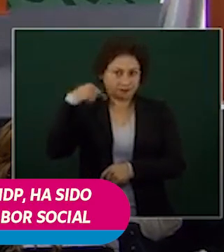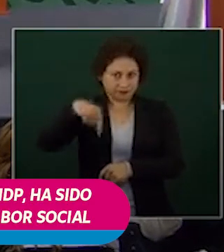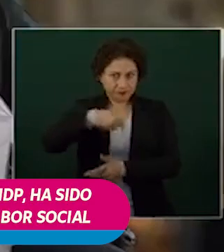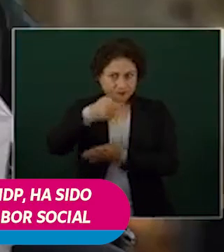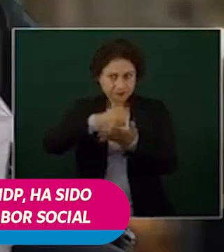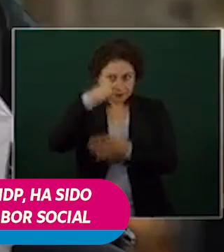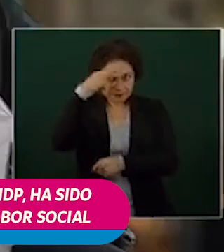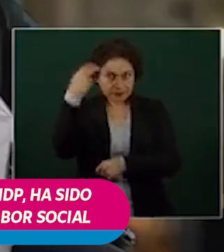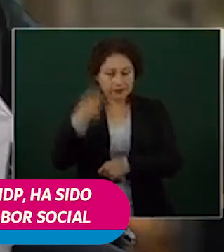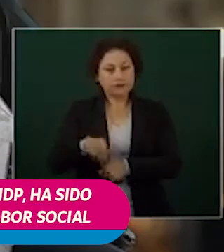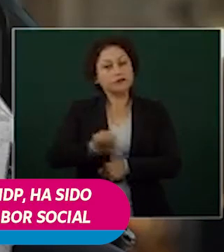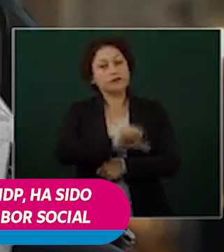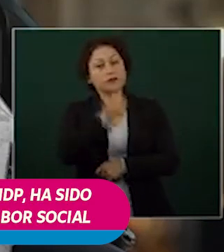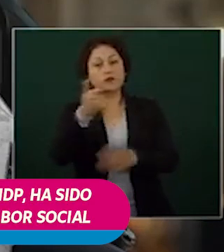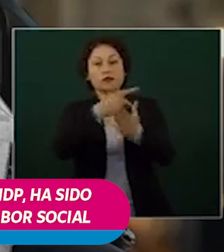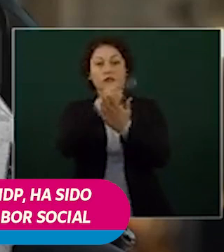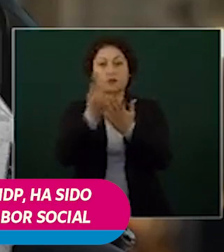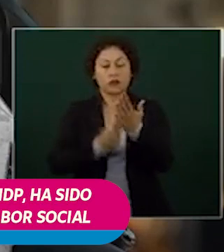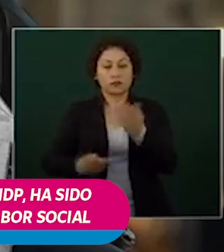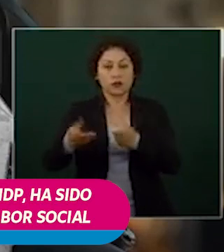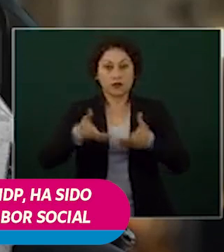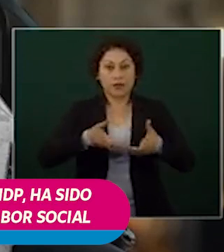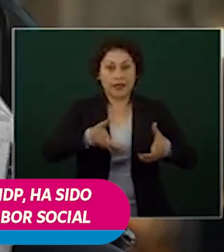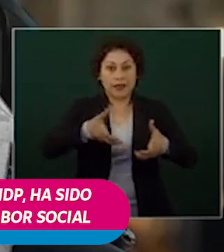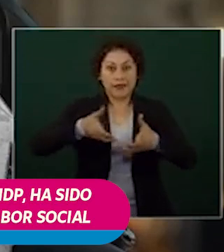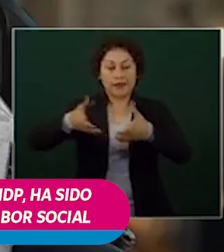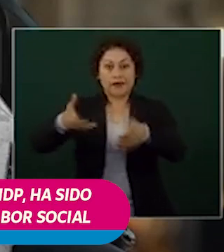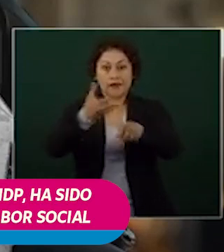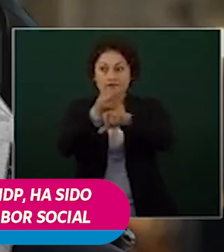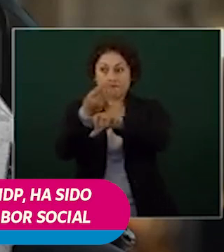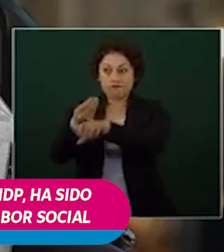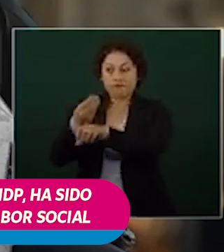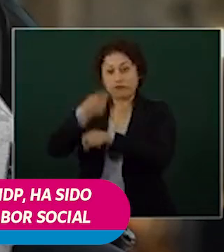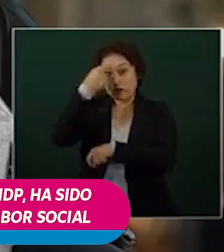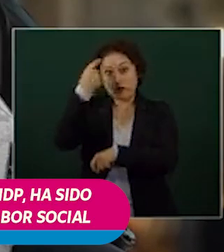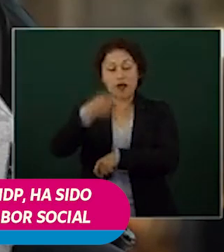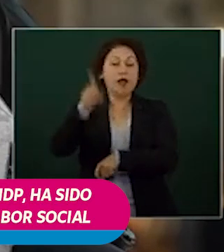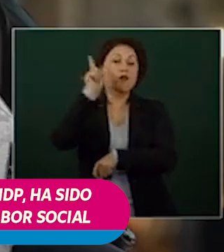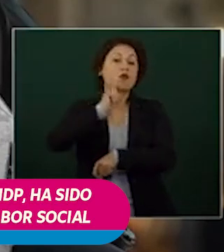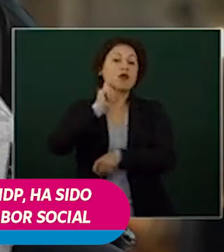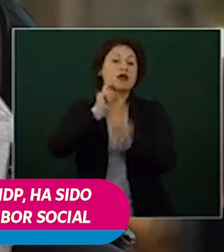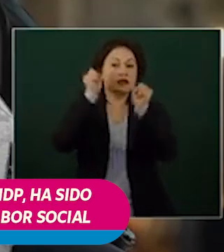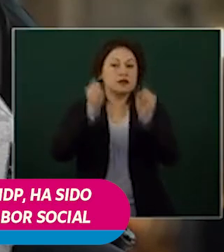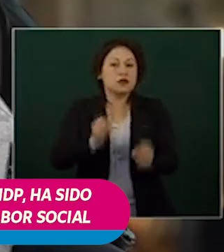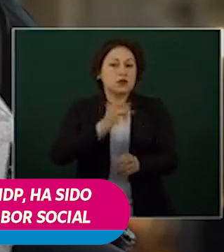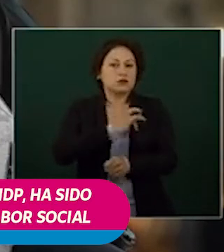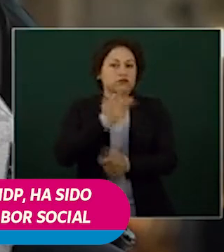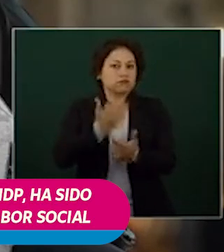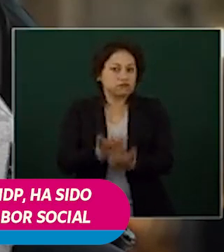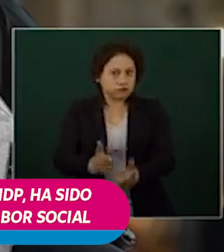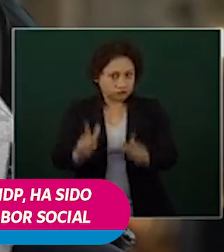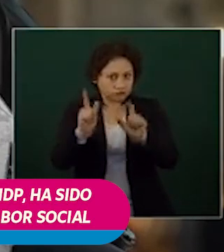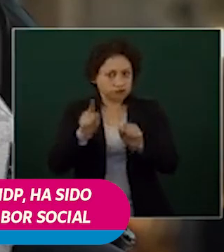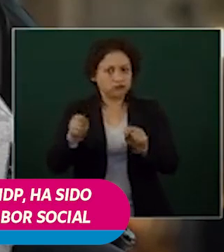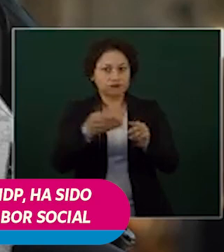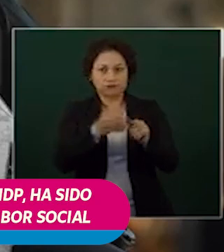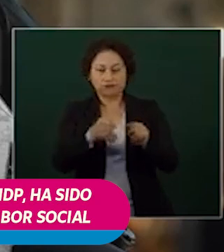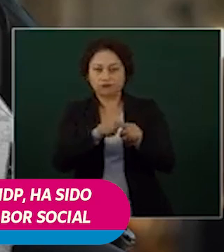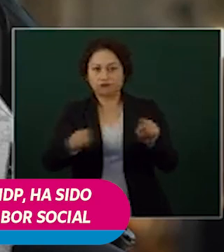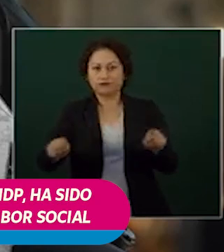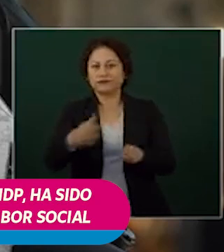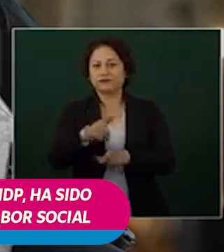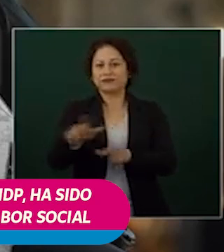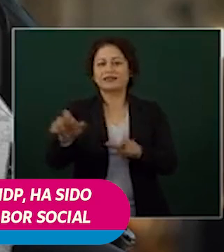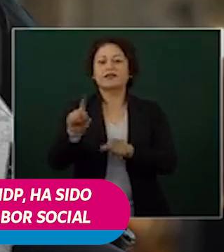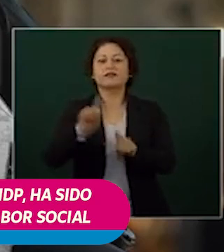Senderos para Mujeres Libres y Seguras. Ya son 710 kilómetros iluminados en la ciudad con